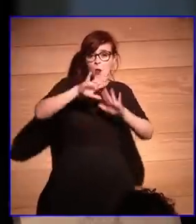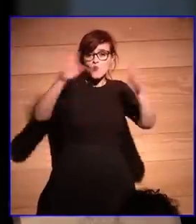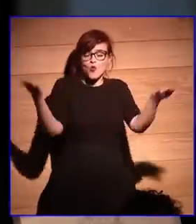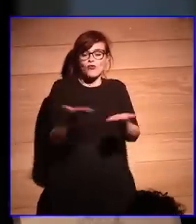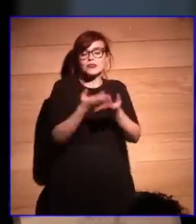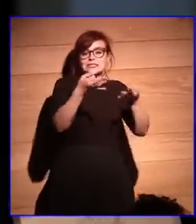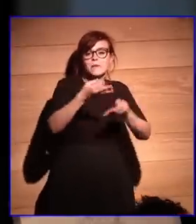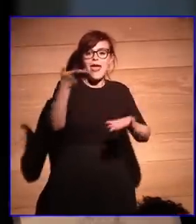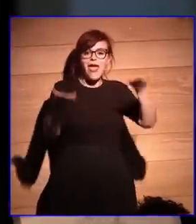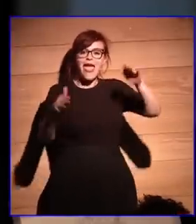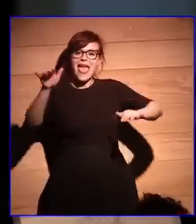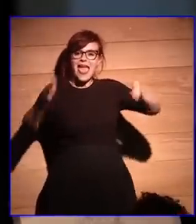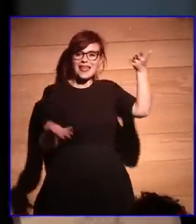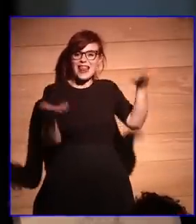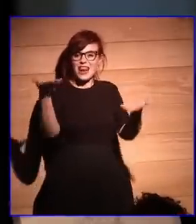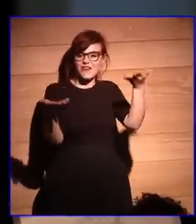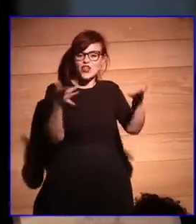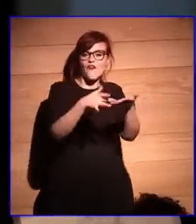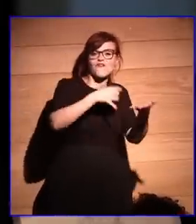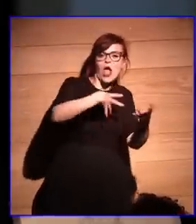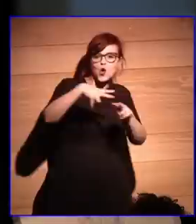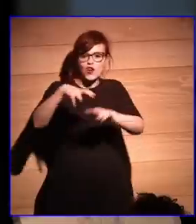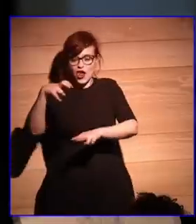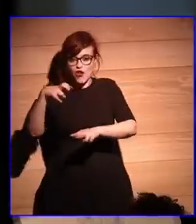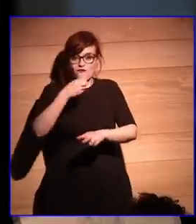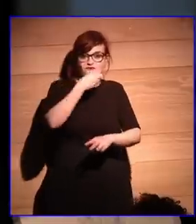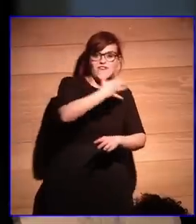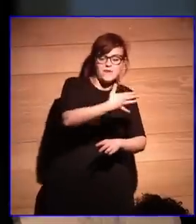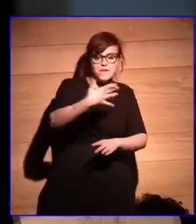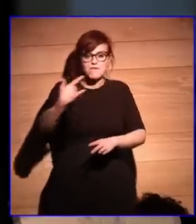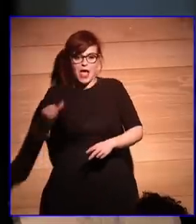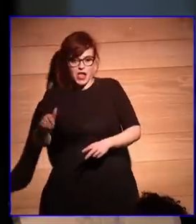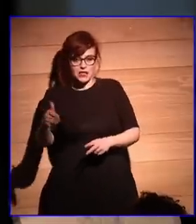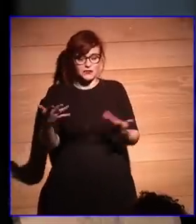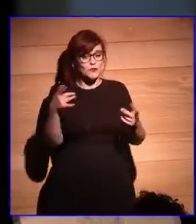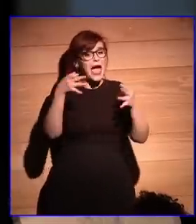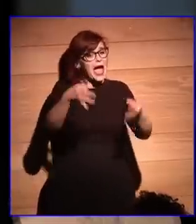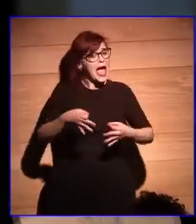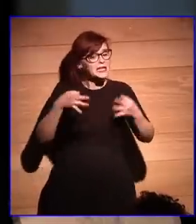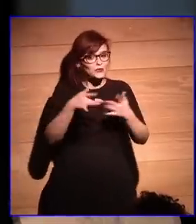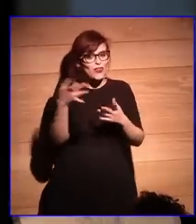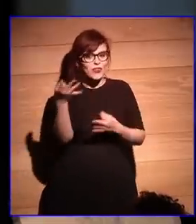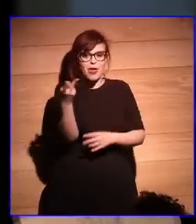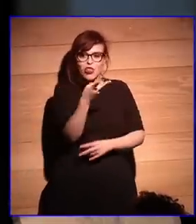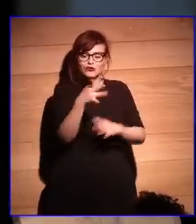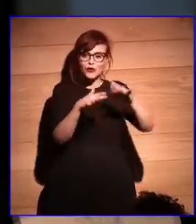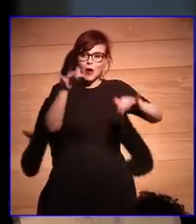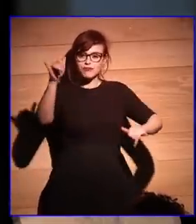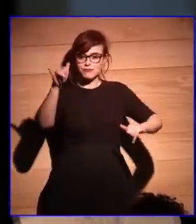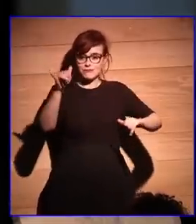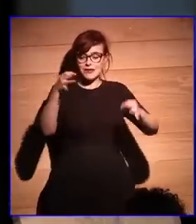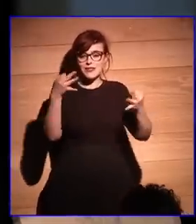un equilibrio, no es posible hablar del bien y ni siquiera es posible practicarlo si no existe el mal. Es la